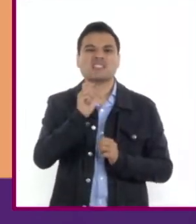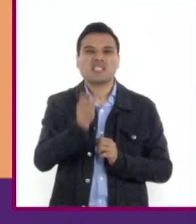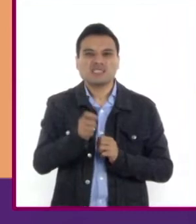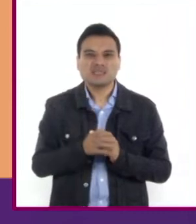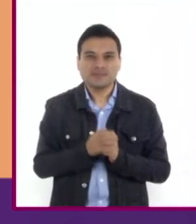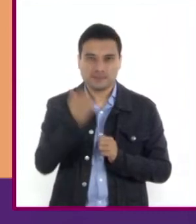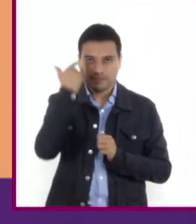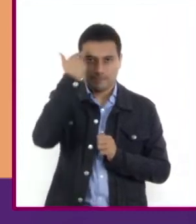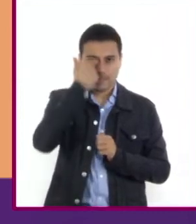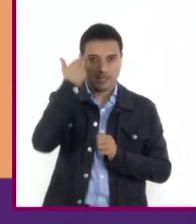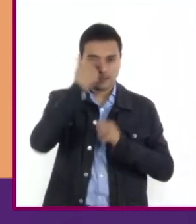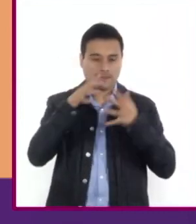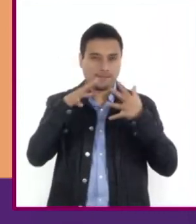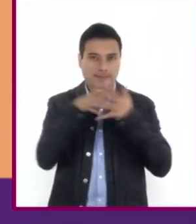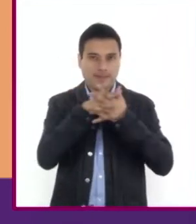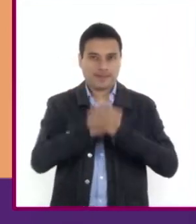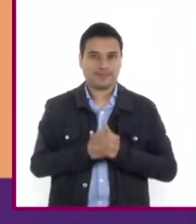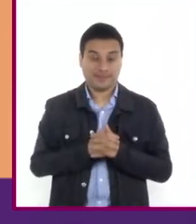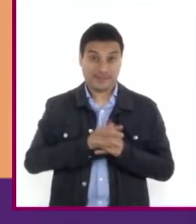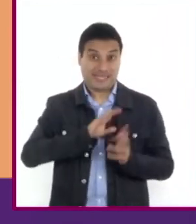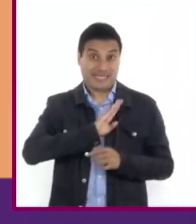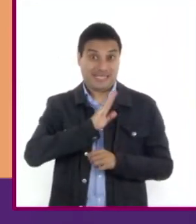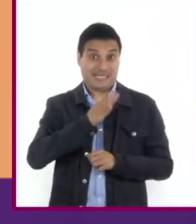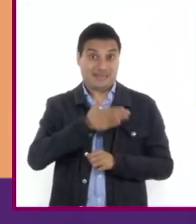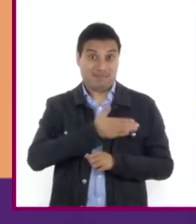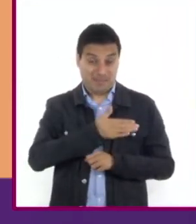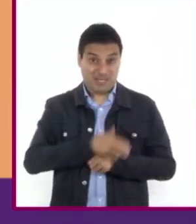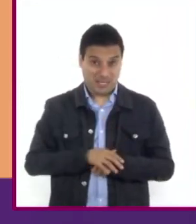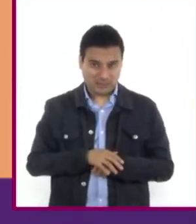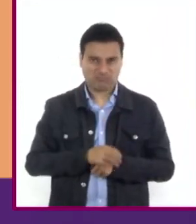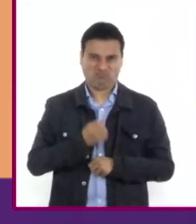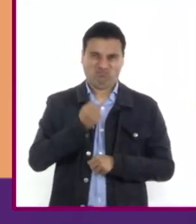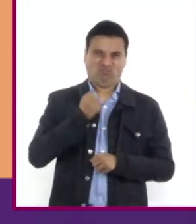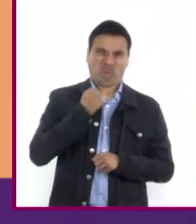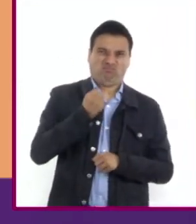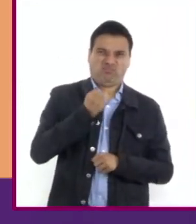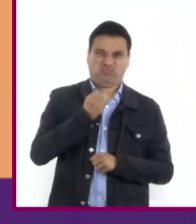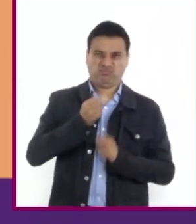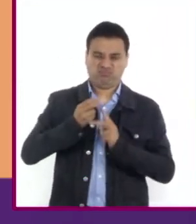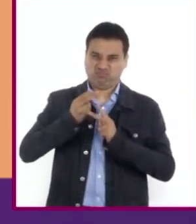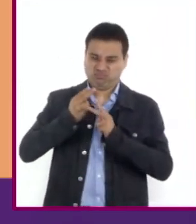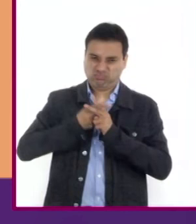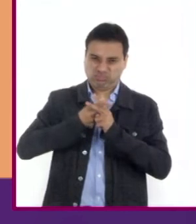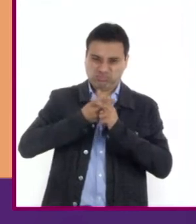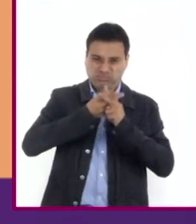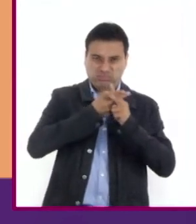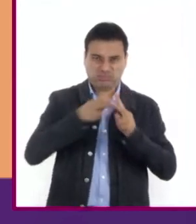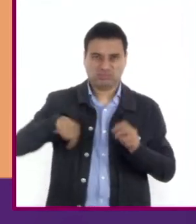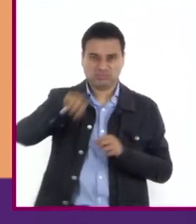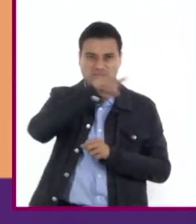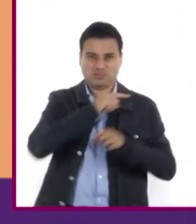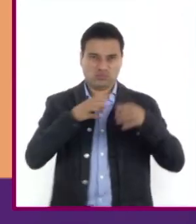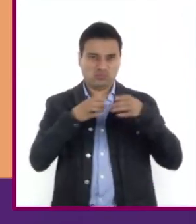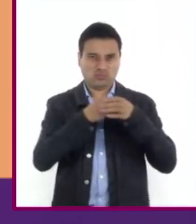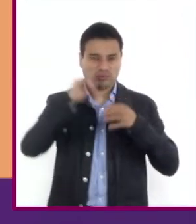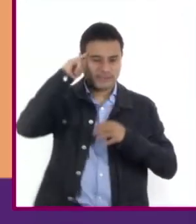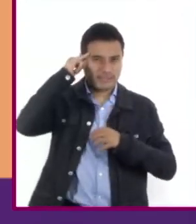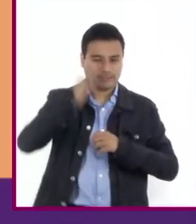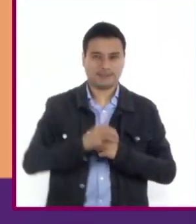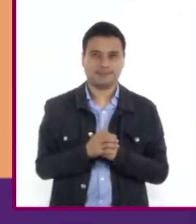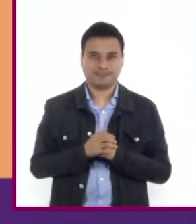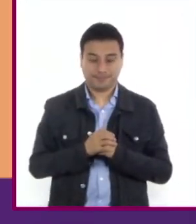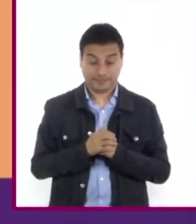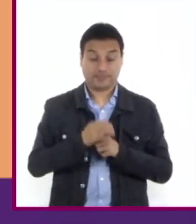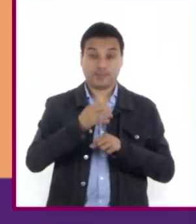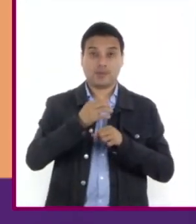Matanza de Cholula, donde los conquistadores mostraron su poder militar a los pueblos del centro de México.